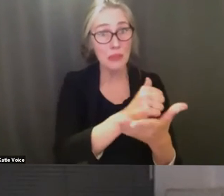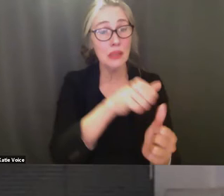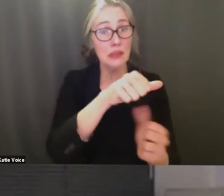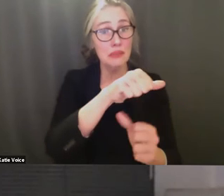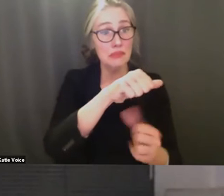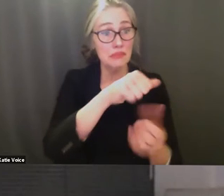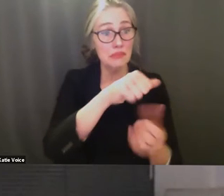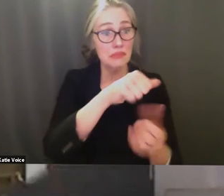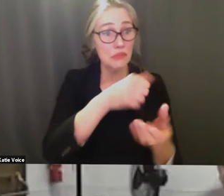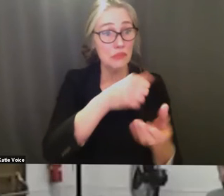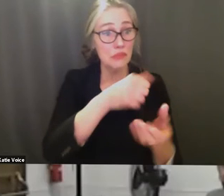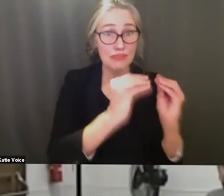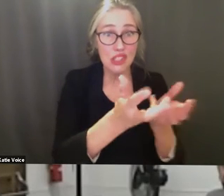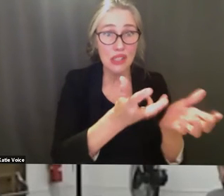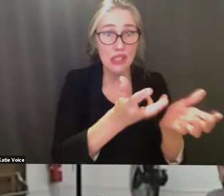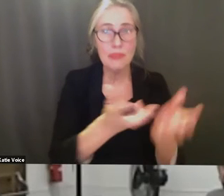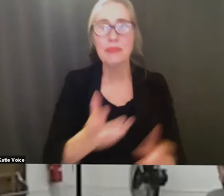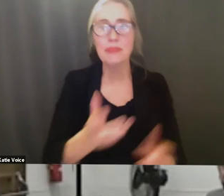pregunta.